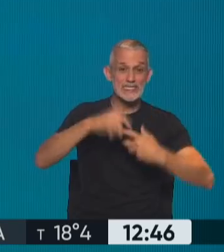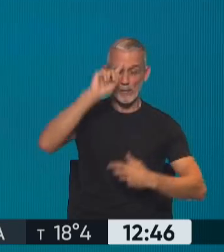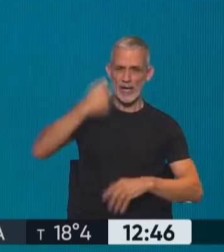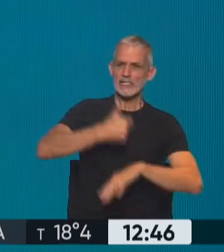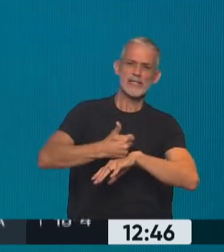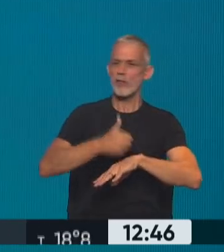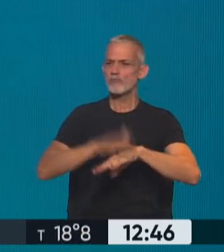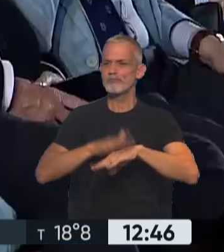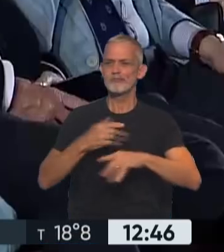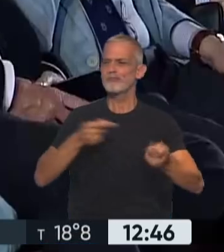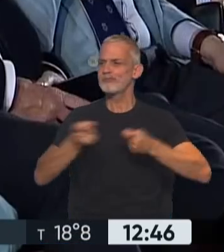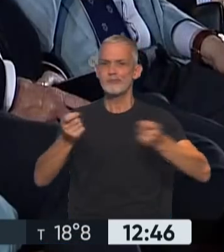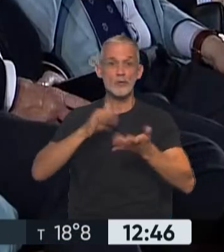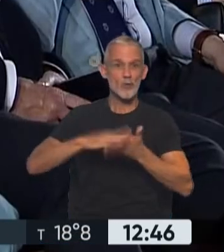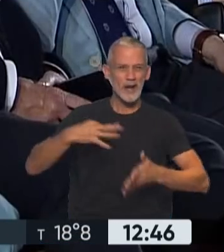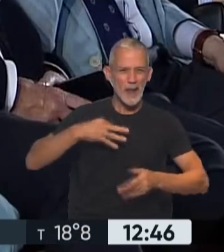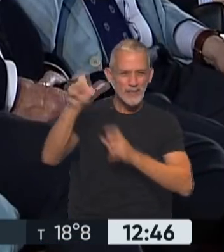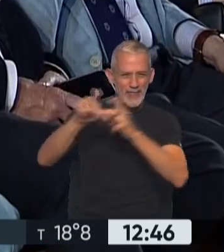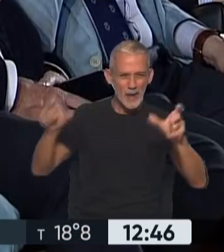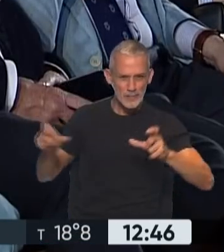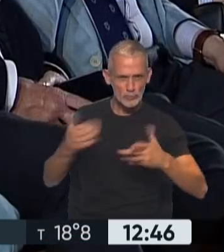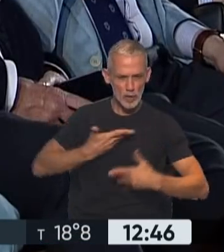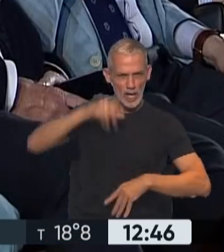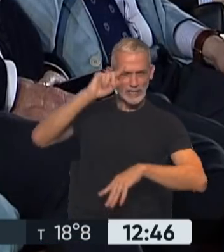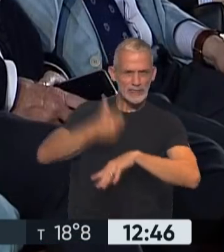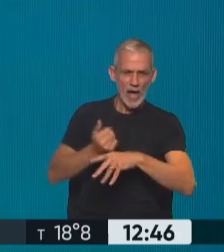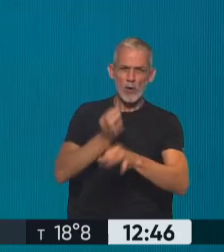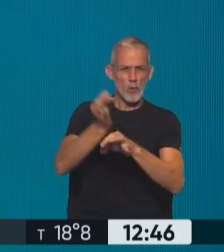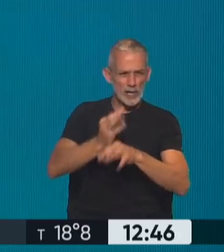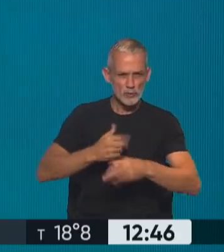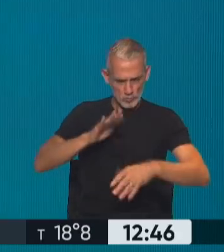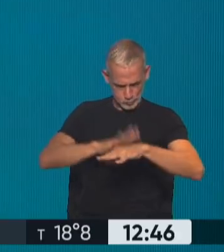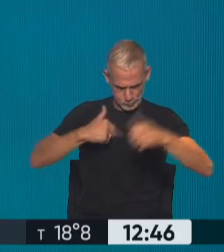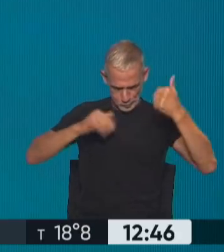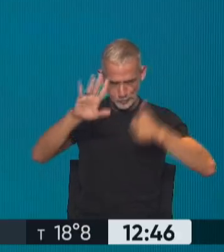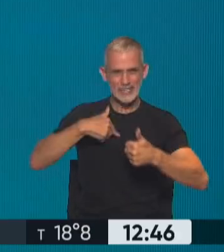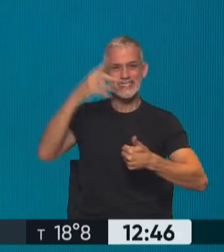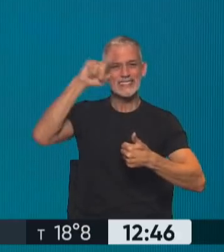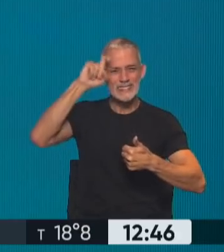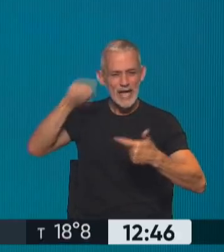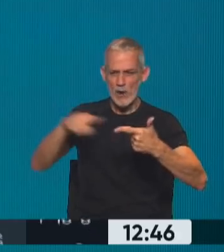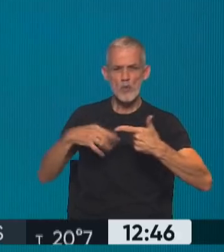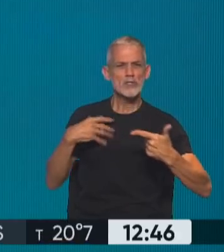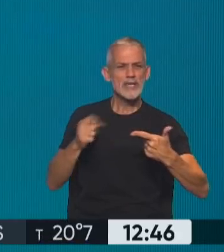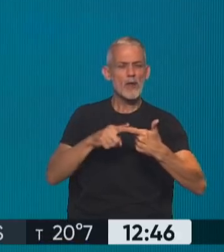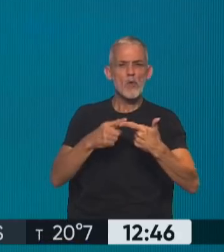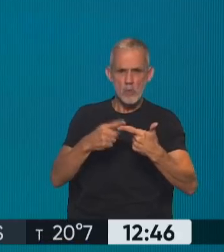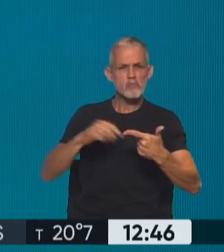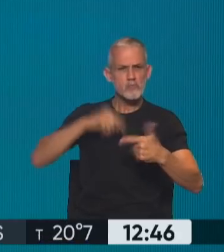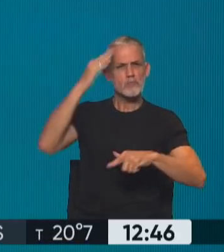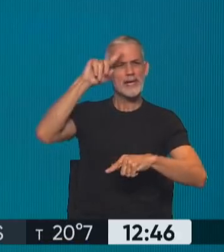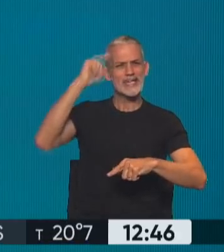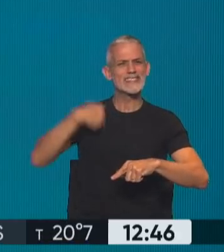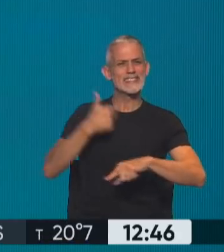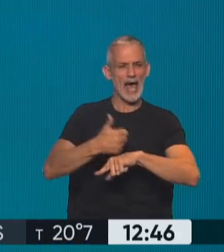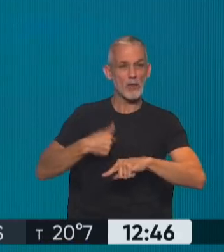una gran responsabilidad sobre la vida de las personas, sobre la educación, sobre la salud, sobre el acceso al